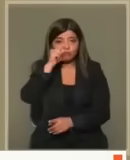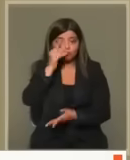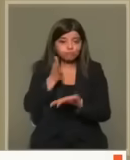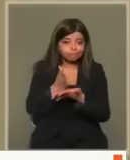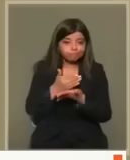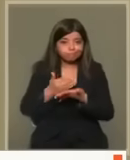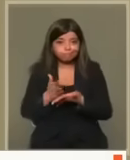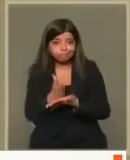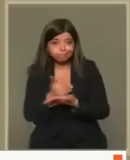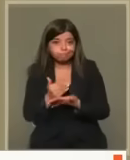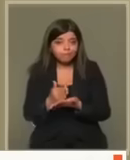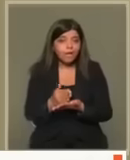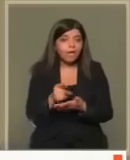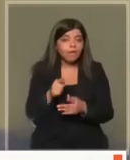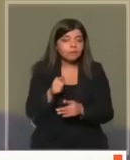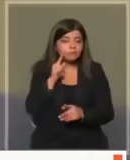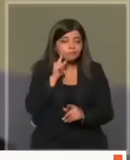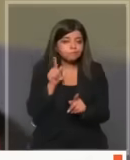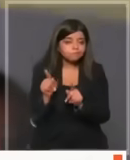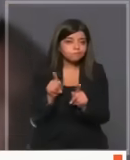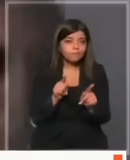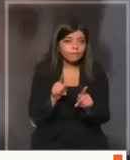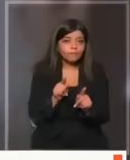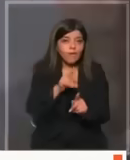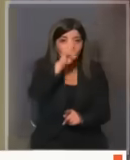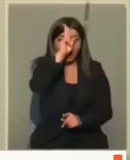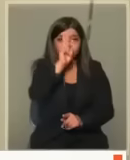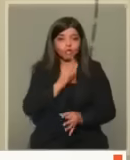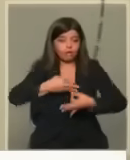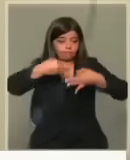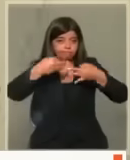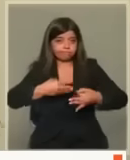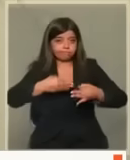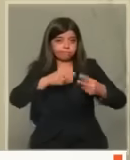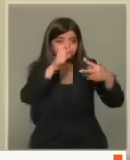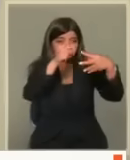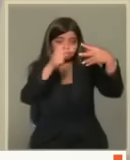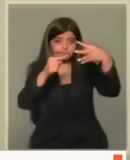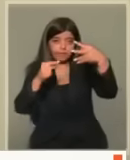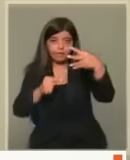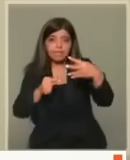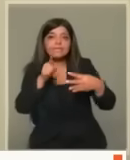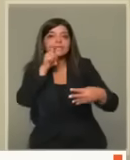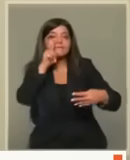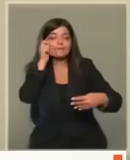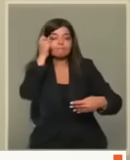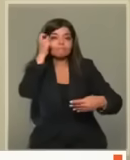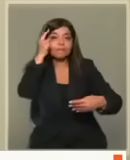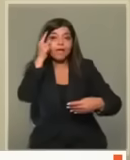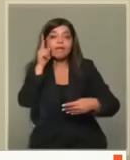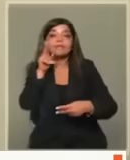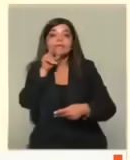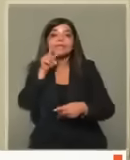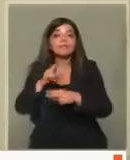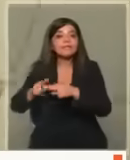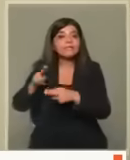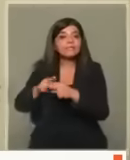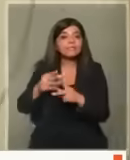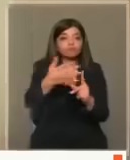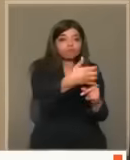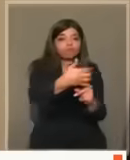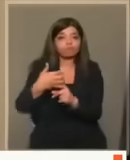formando una compleja trama delictiva que incluyó roles específicos. Los que idearon el plan, los ejecutores del rapto,